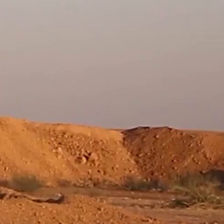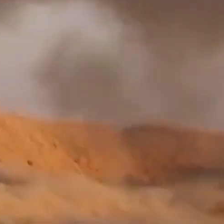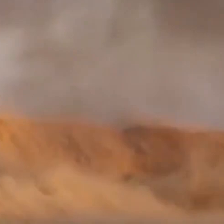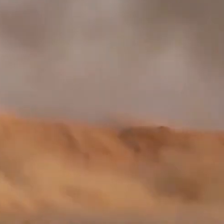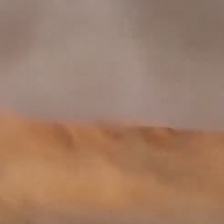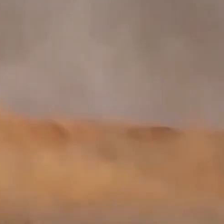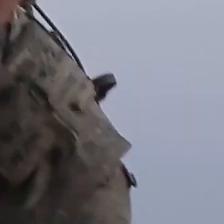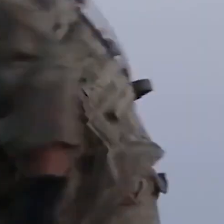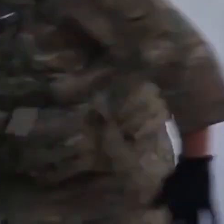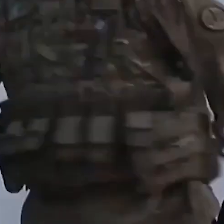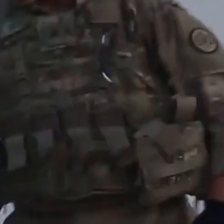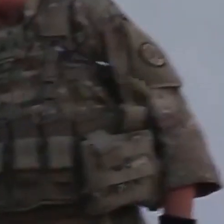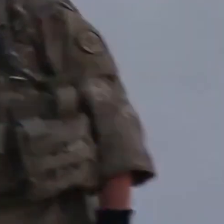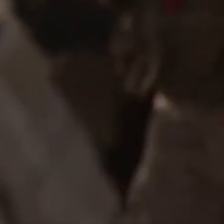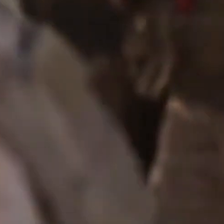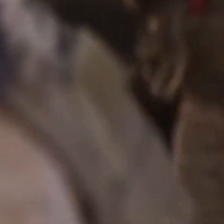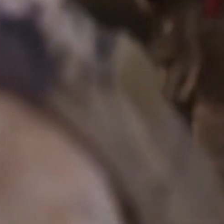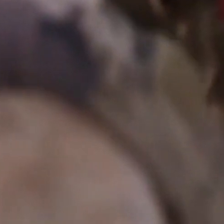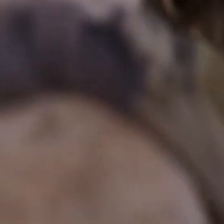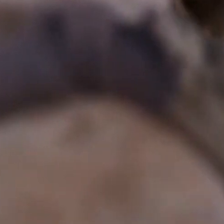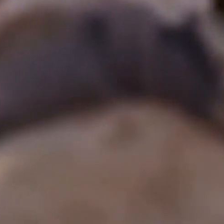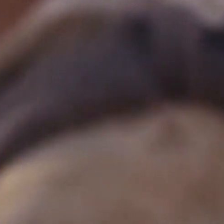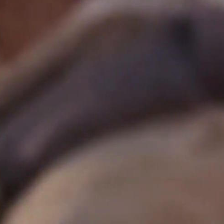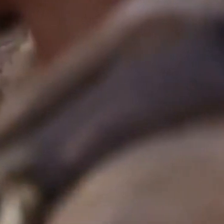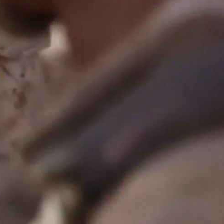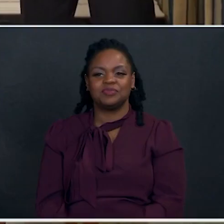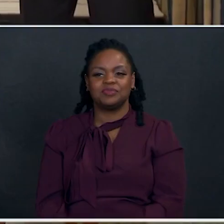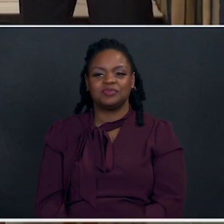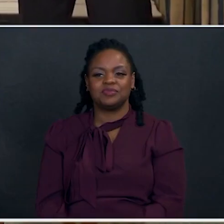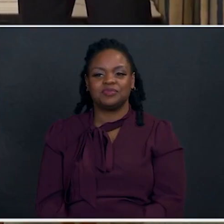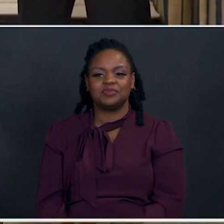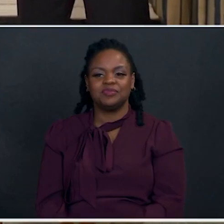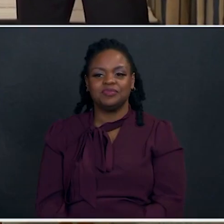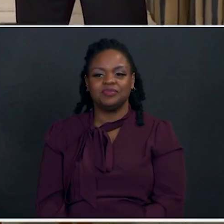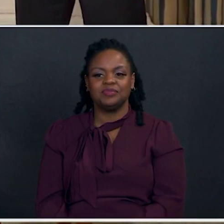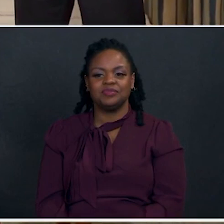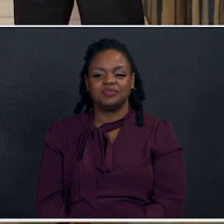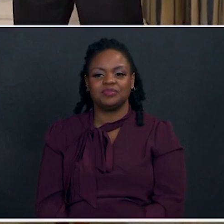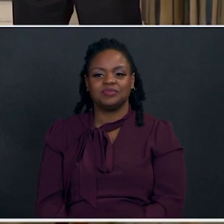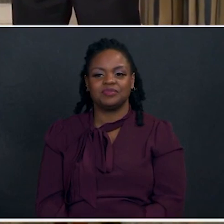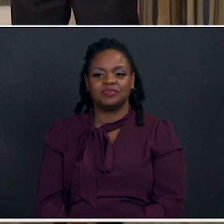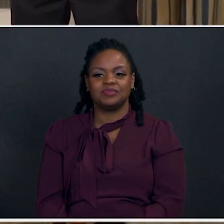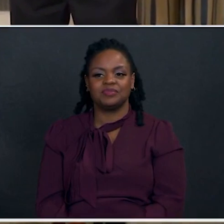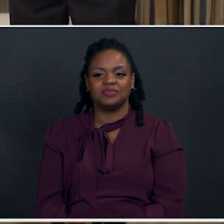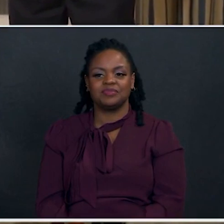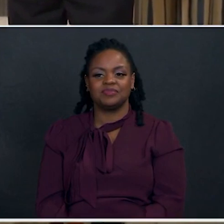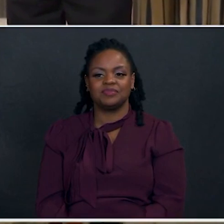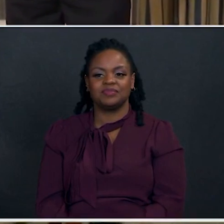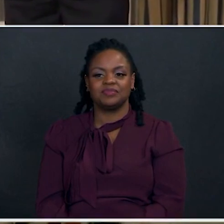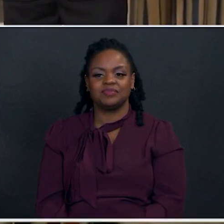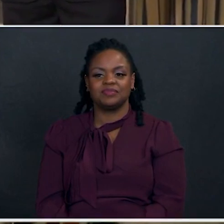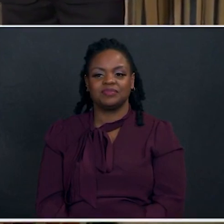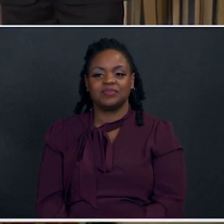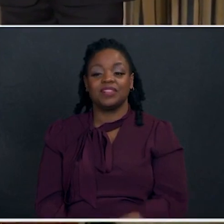fronterizo utilizado por varios grupos milicianos respaldados por Irán. Este supone el primer ataque militar en el